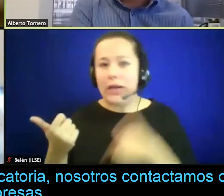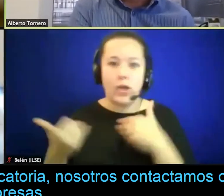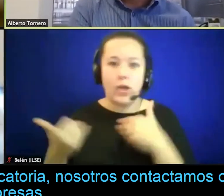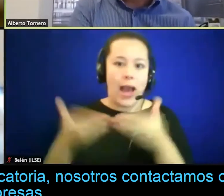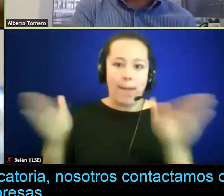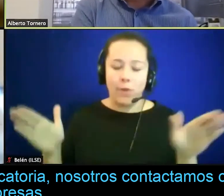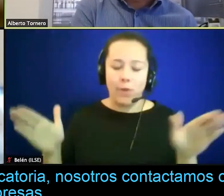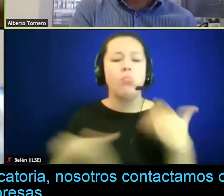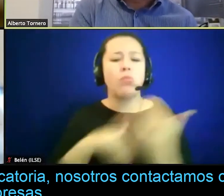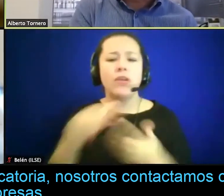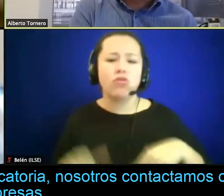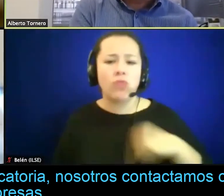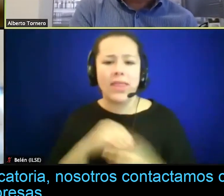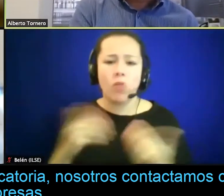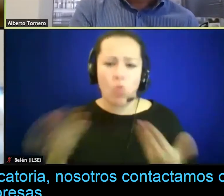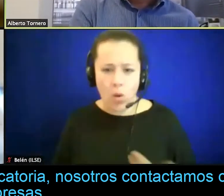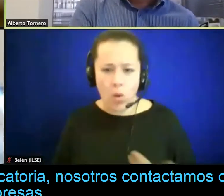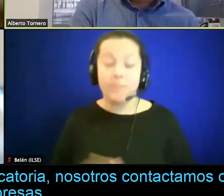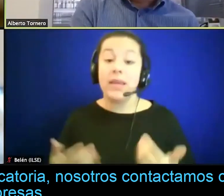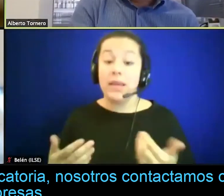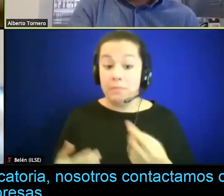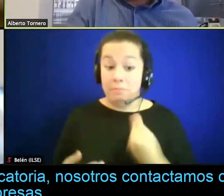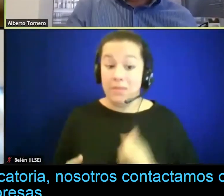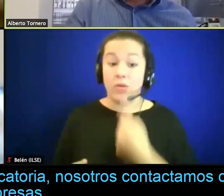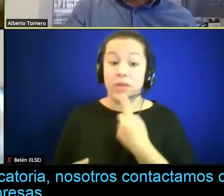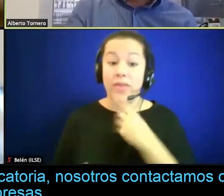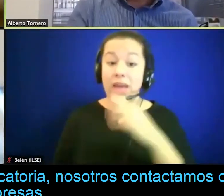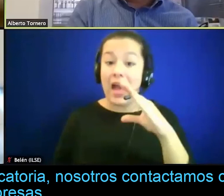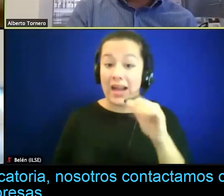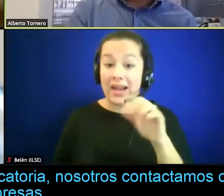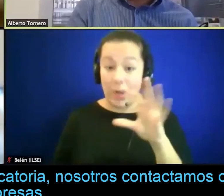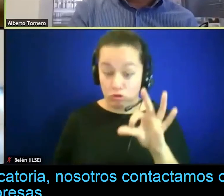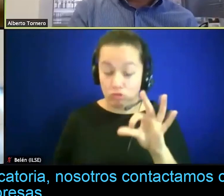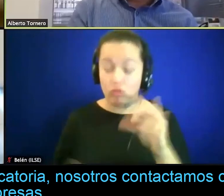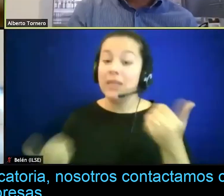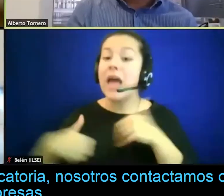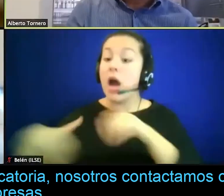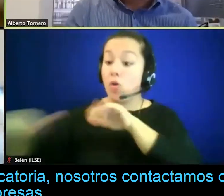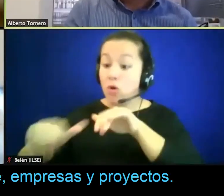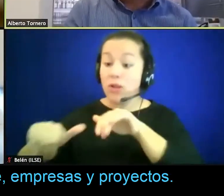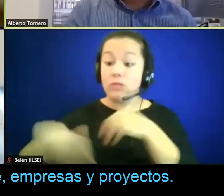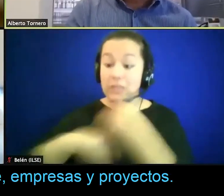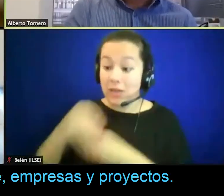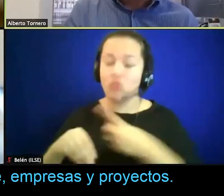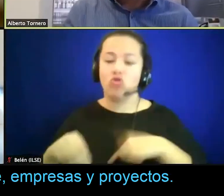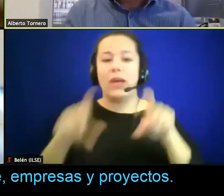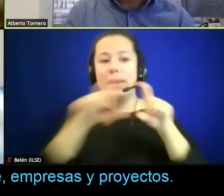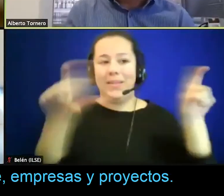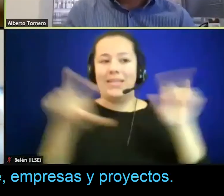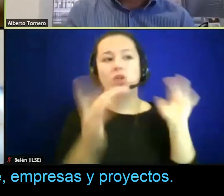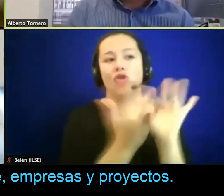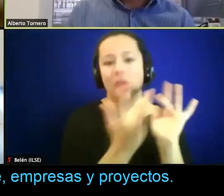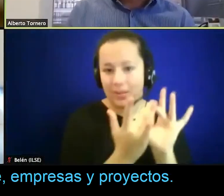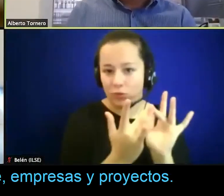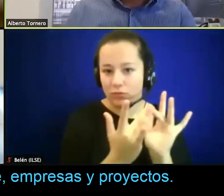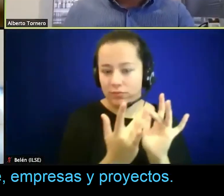como decía Carlos, se ha hecho la convocatoria, nosotros contactamos con las empresas. Empresas que os diré, empresas y